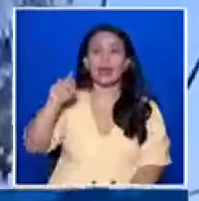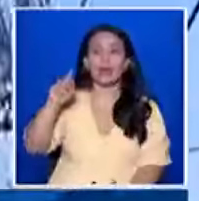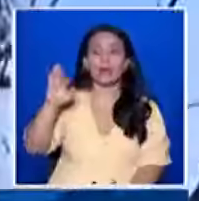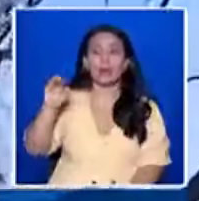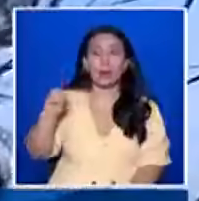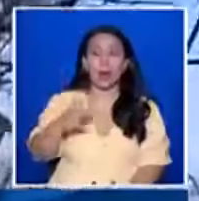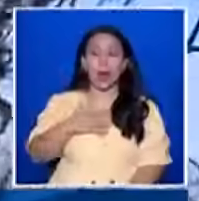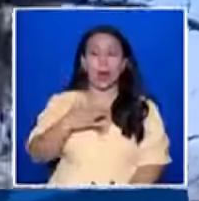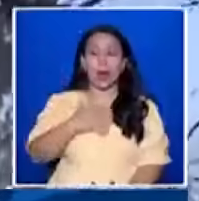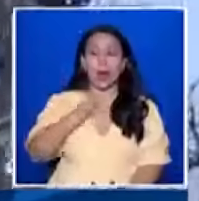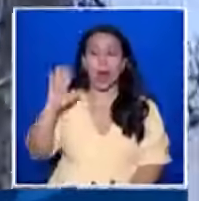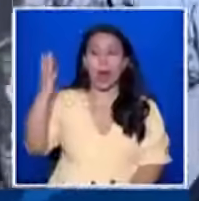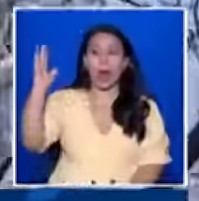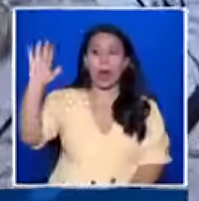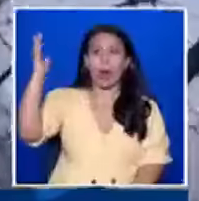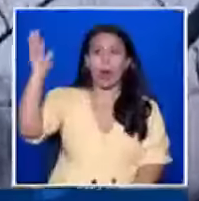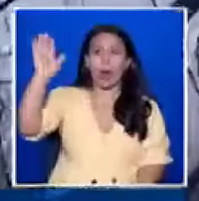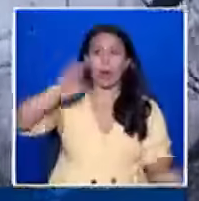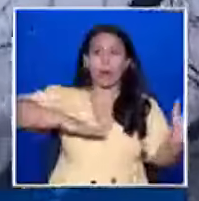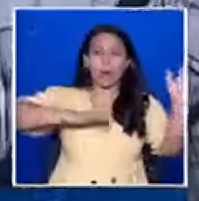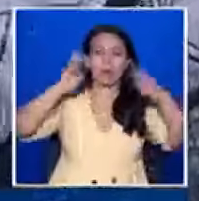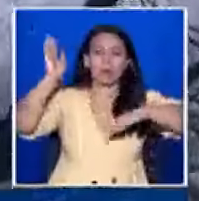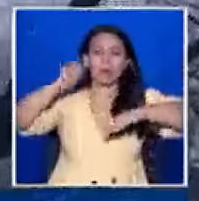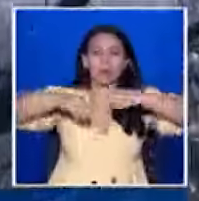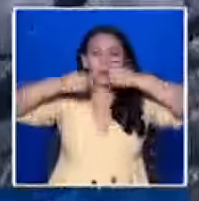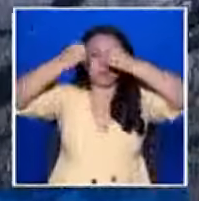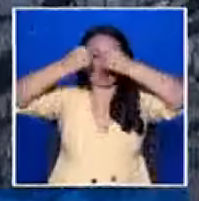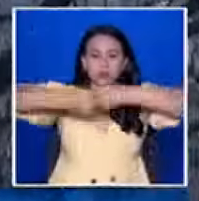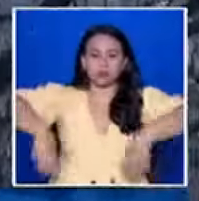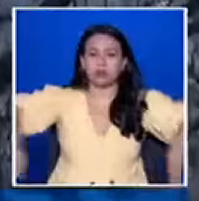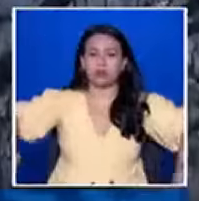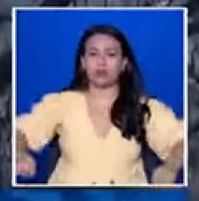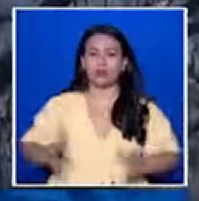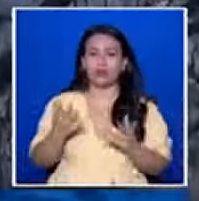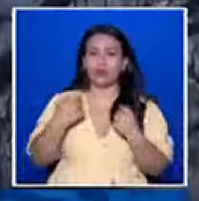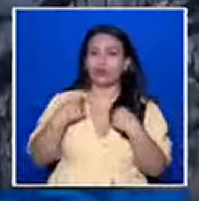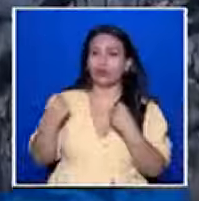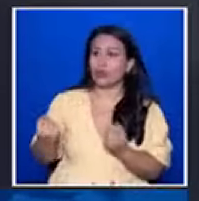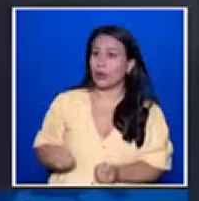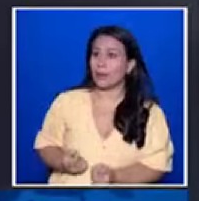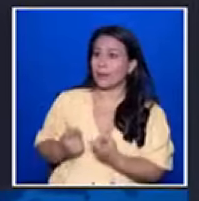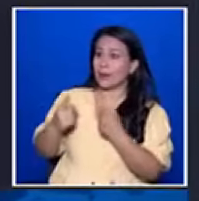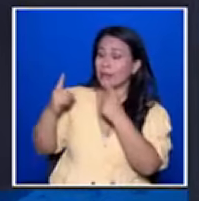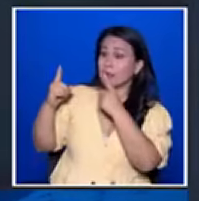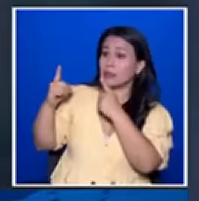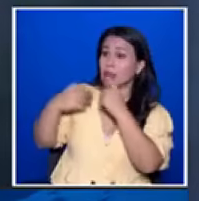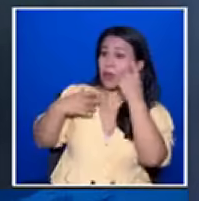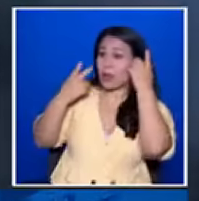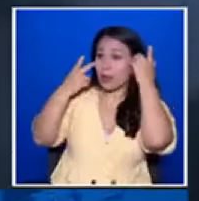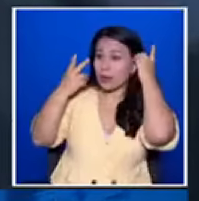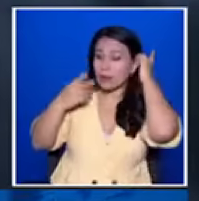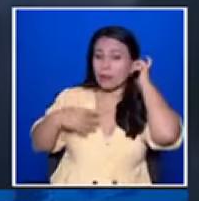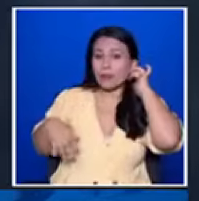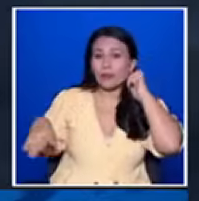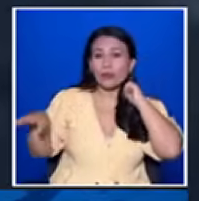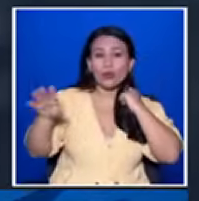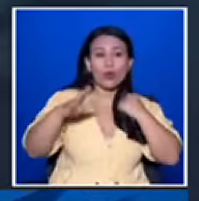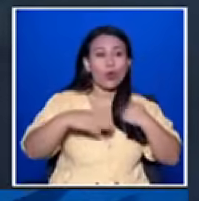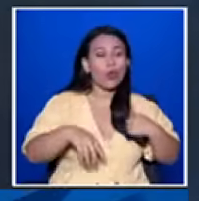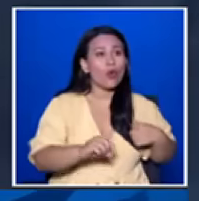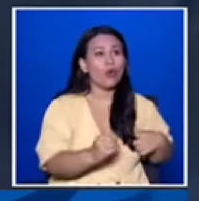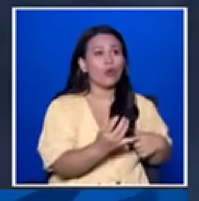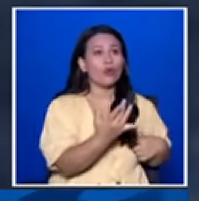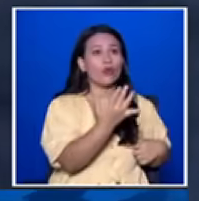arbolitos se asustaban al ver las llamas y empezaban a hacer esto. Qué sorprendente, qué increíble. Y se iba destruyendo conforme avanzaba el